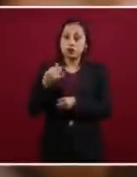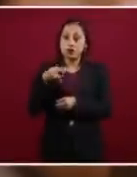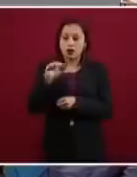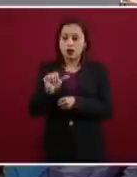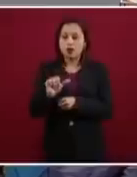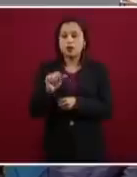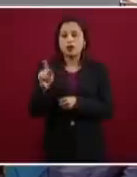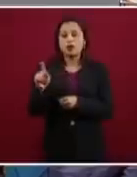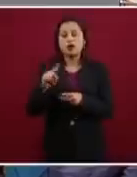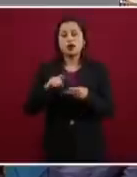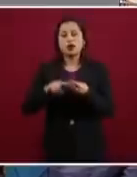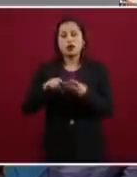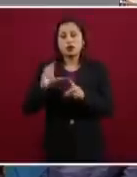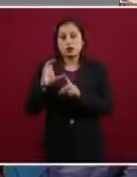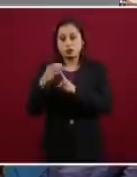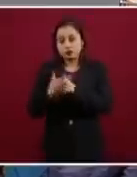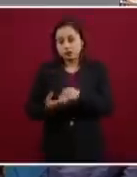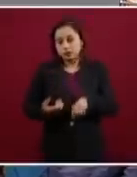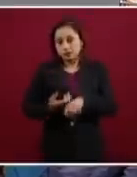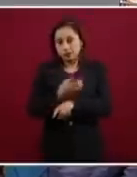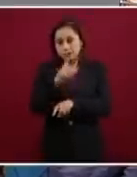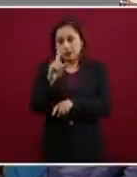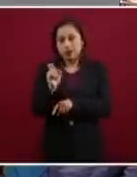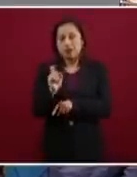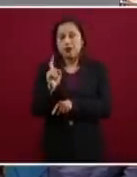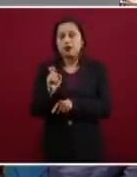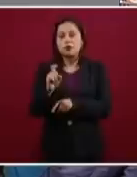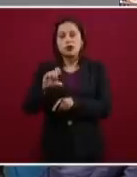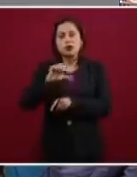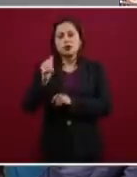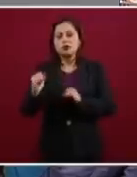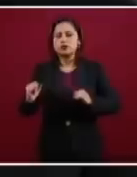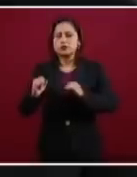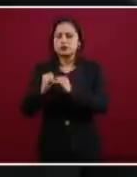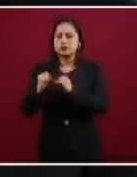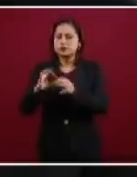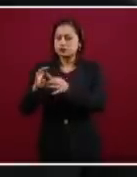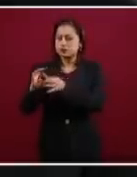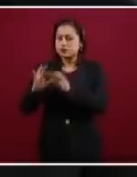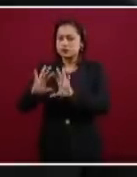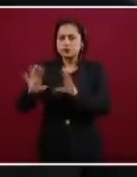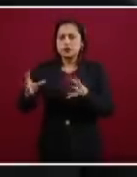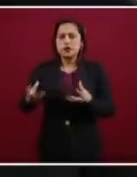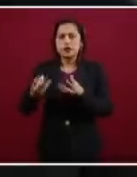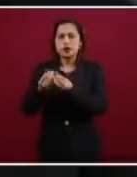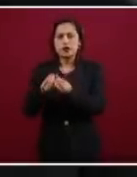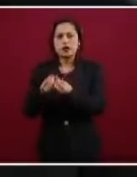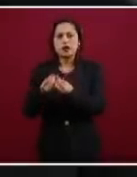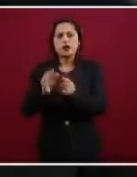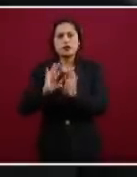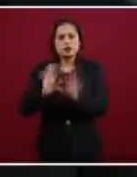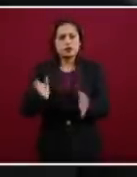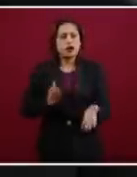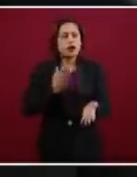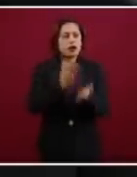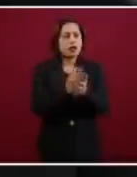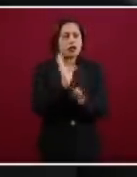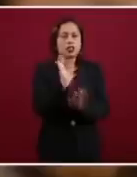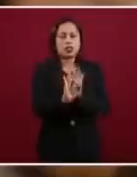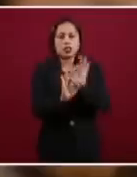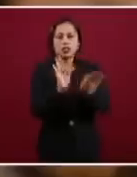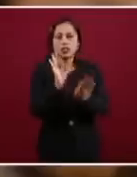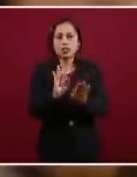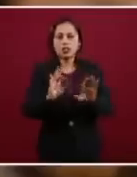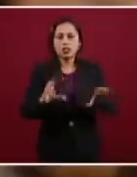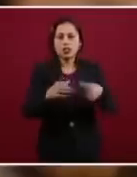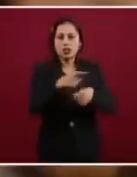comisión estatal del agua de otras instituciones estatales están han estado dividiendo al pueblo para que